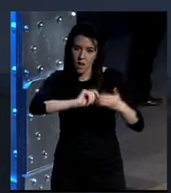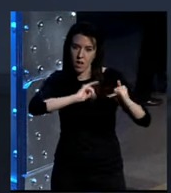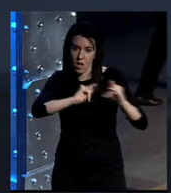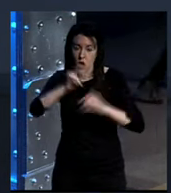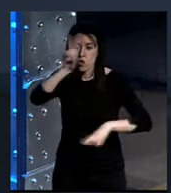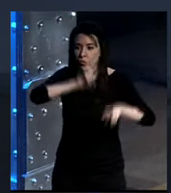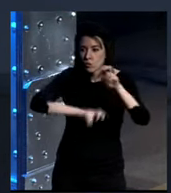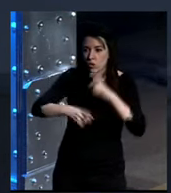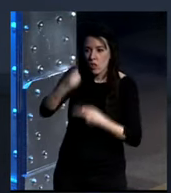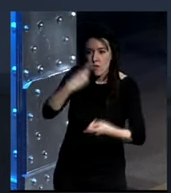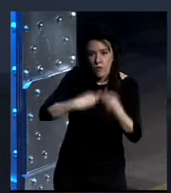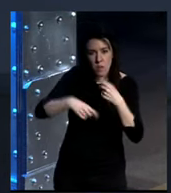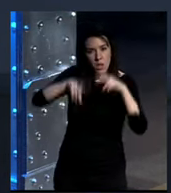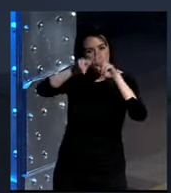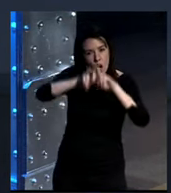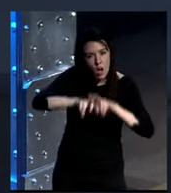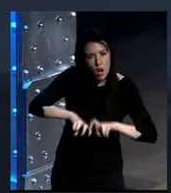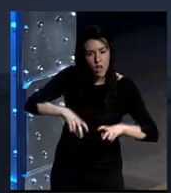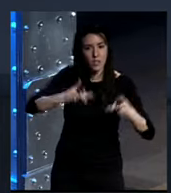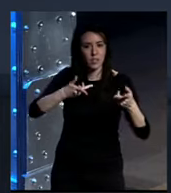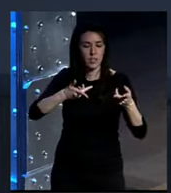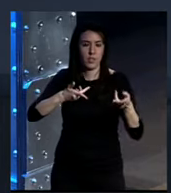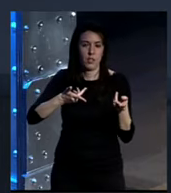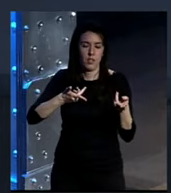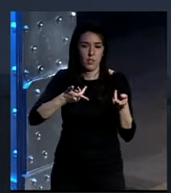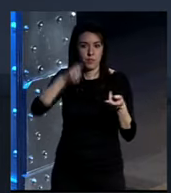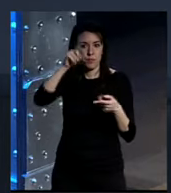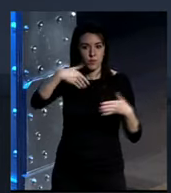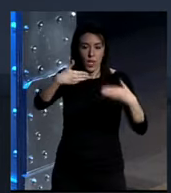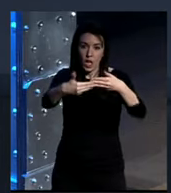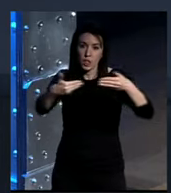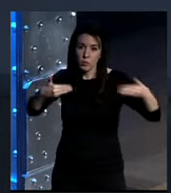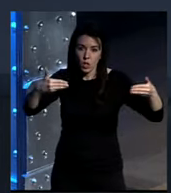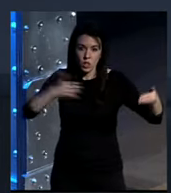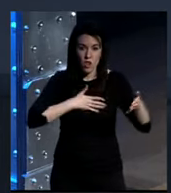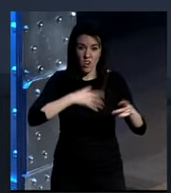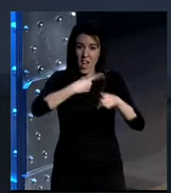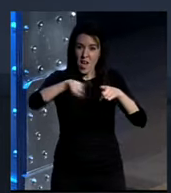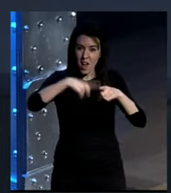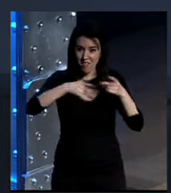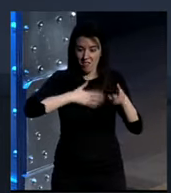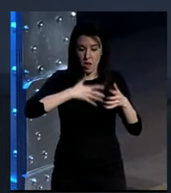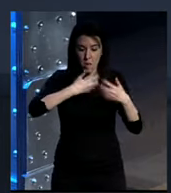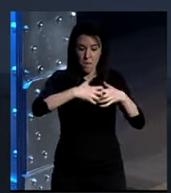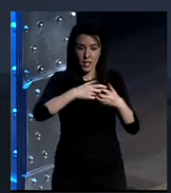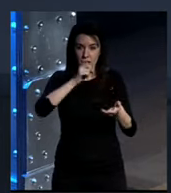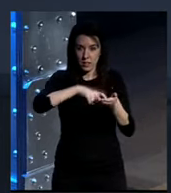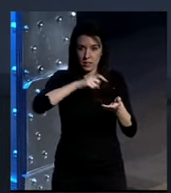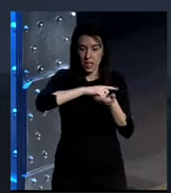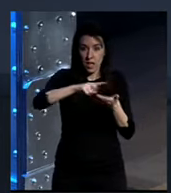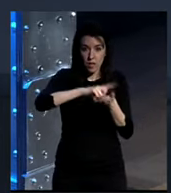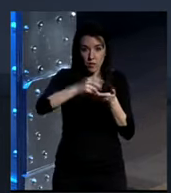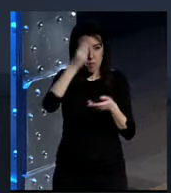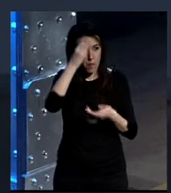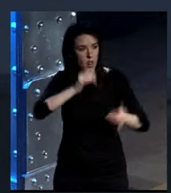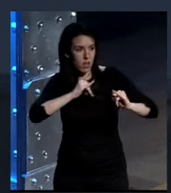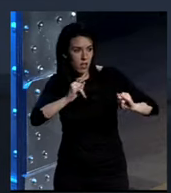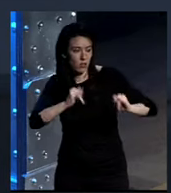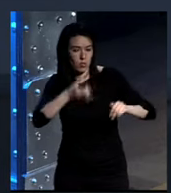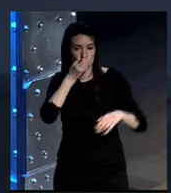buscando información, investigando, haciendo las exposiciones que hacía de los aparatos de telégrafos. Yo creo que todo eso se lo pasaba muy